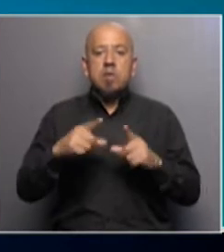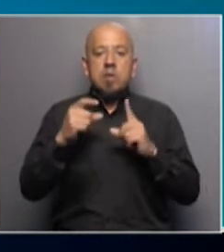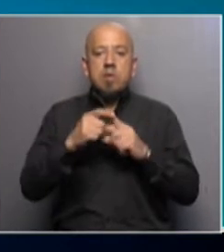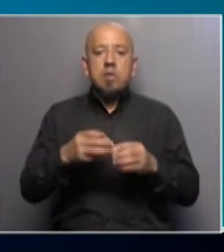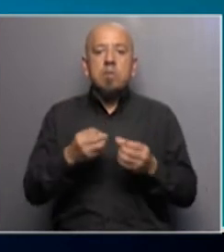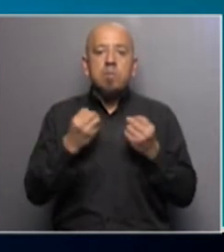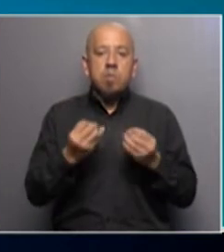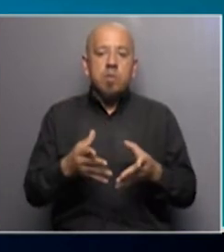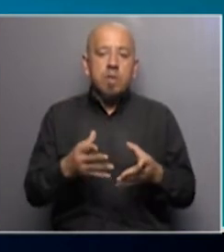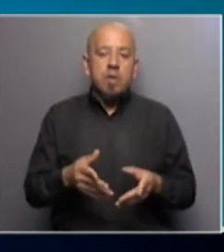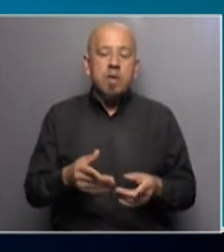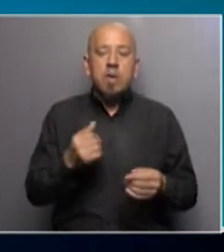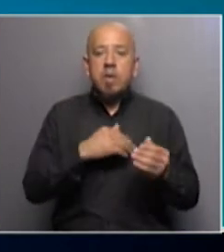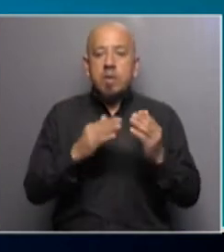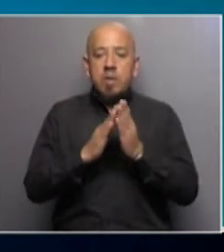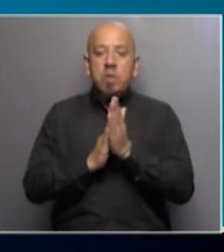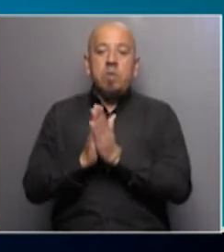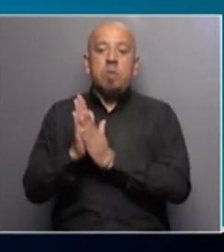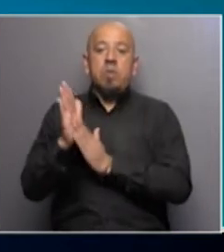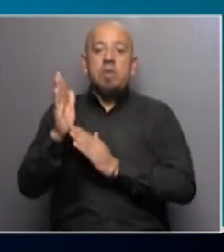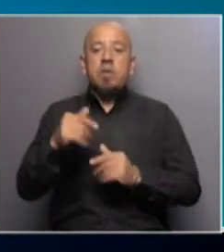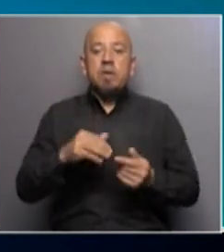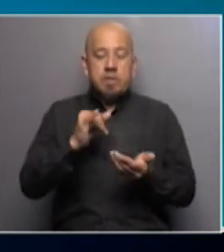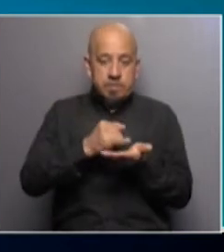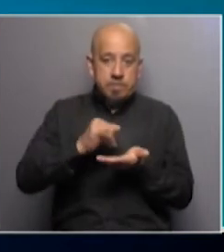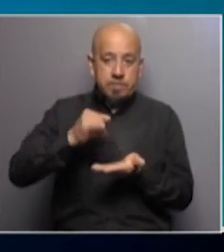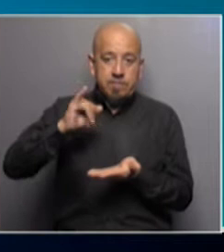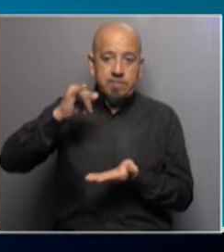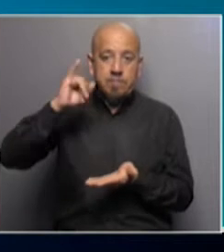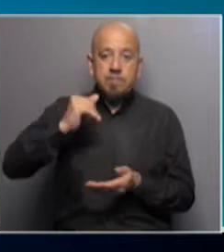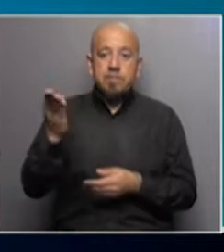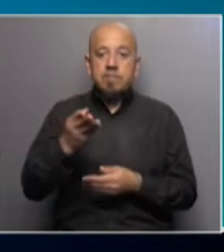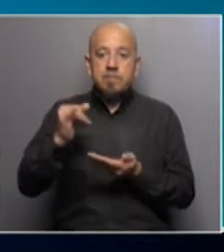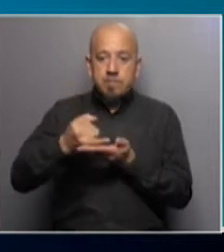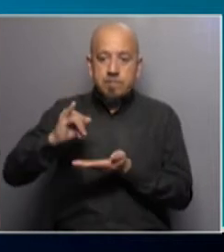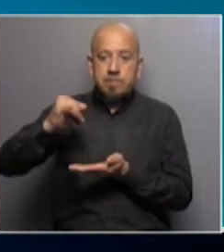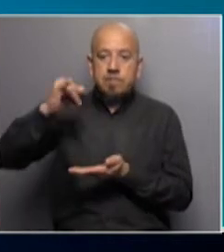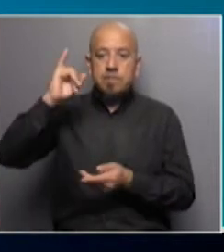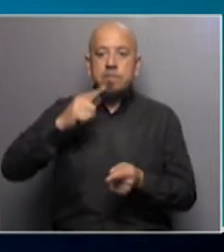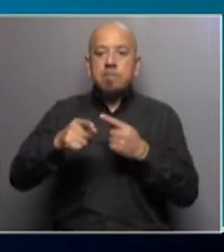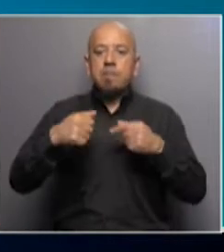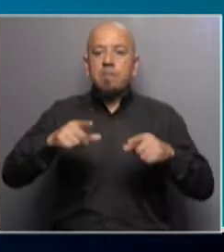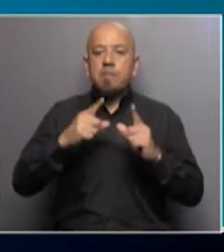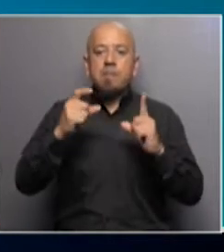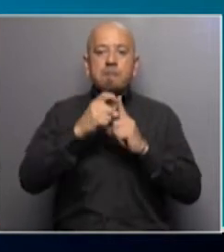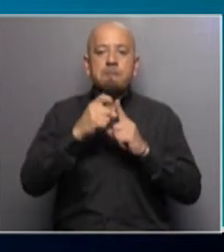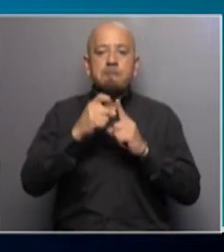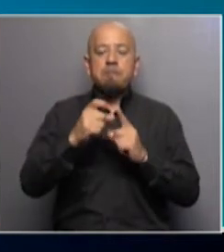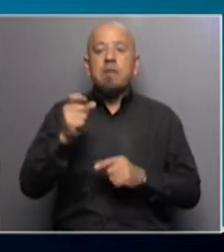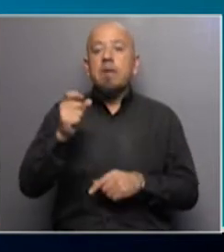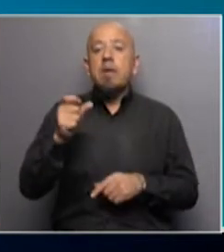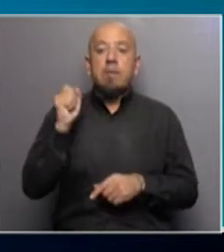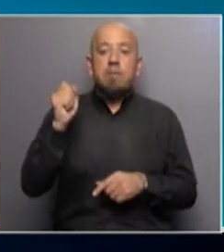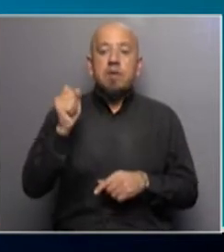qué? Porque al aumentar la tasa de interés acá en Uruguay, eso hace que las colocaciones de los inversores en pesos sean más